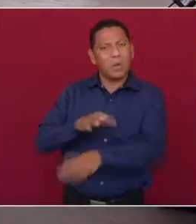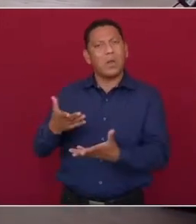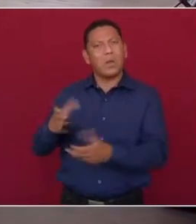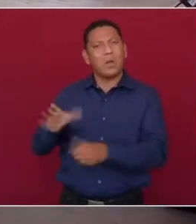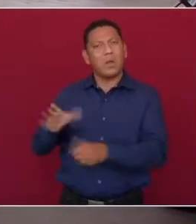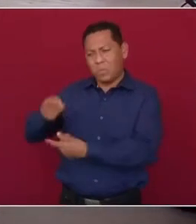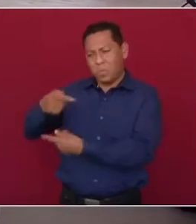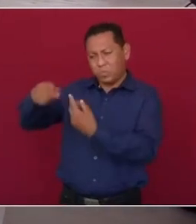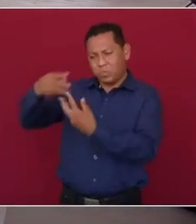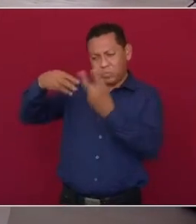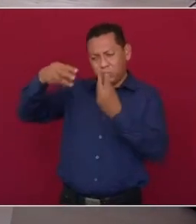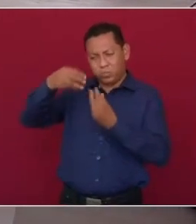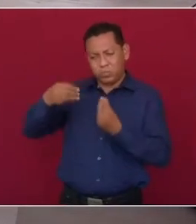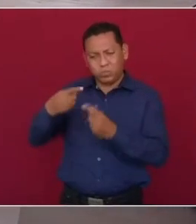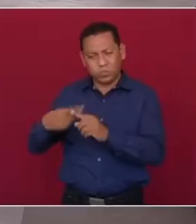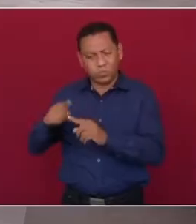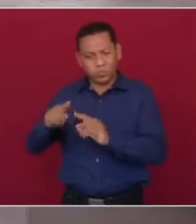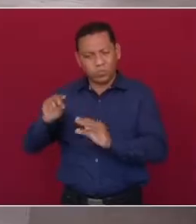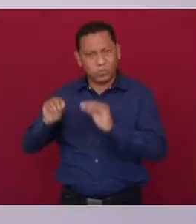renovables.